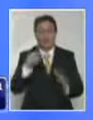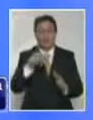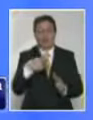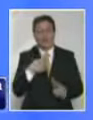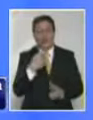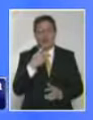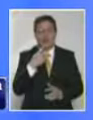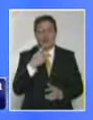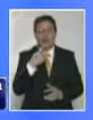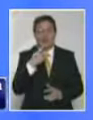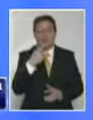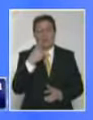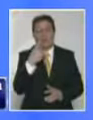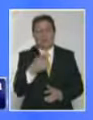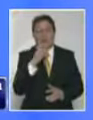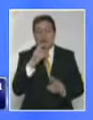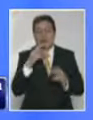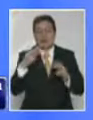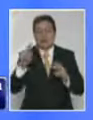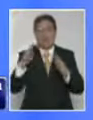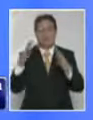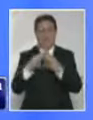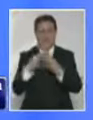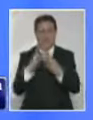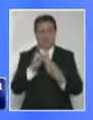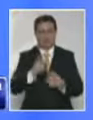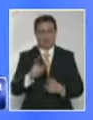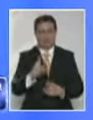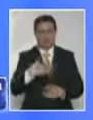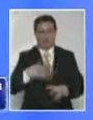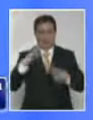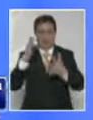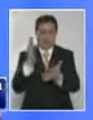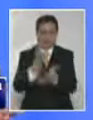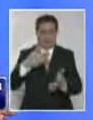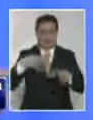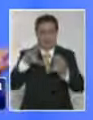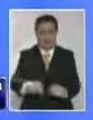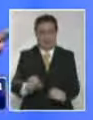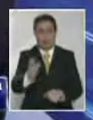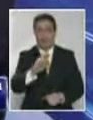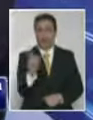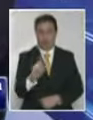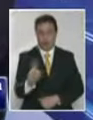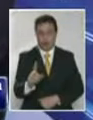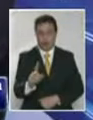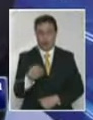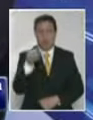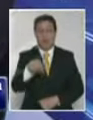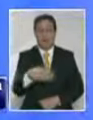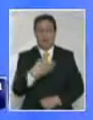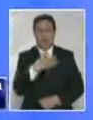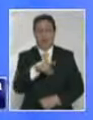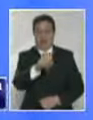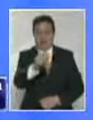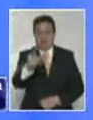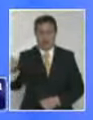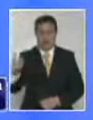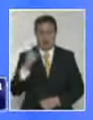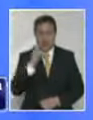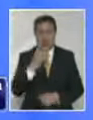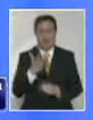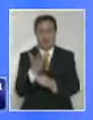digamos, que los militares hubieran dicho, oiga, nos tomamos el poder. No, fue realmente lo que en ese momento la gente pedía. Yo